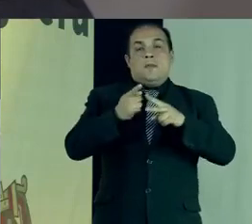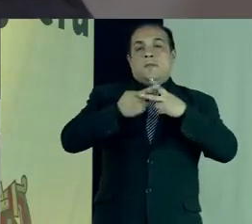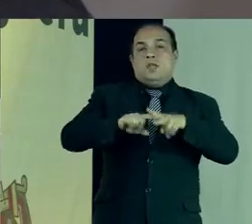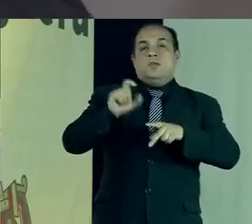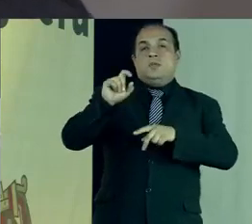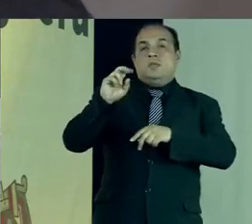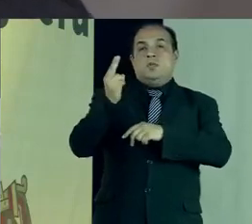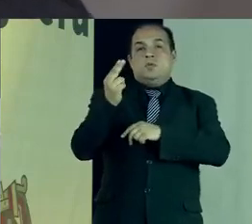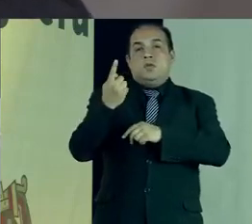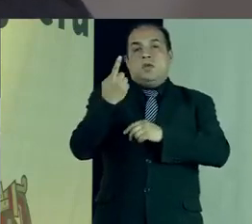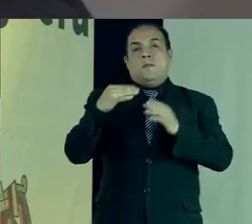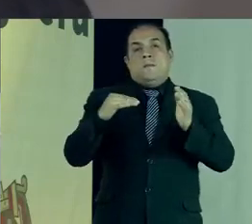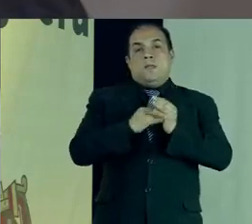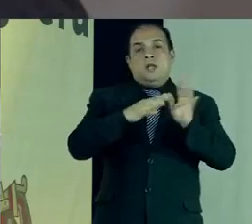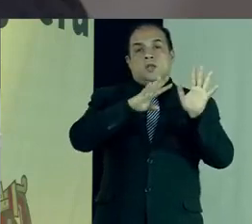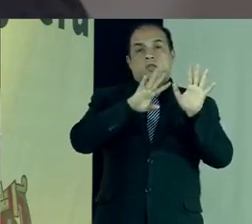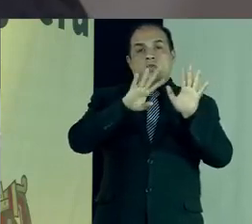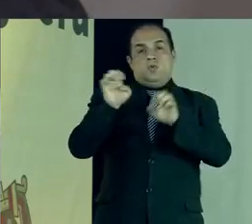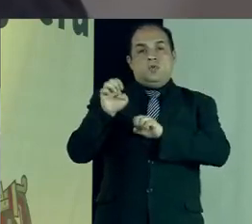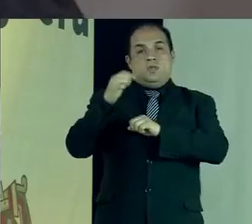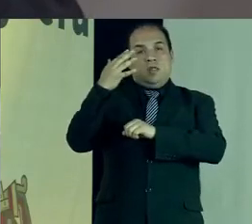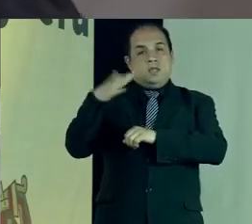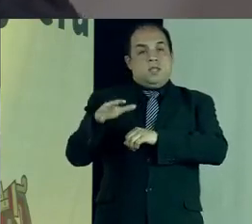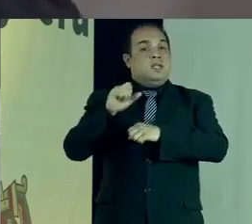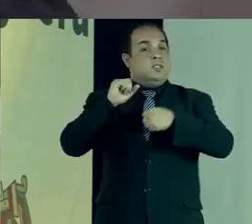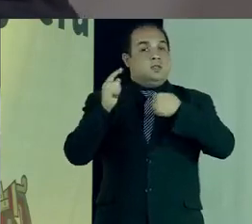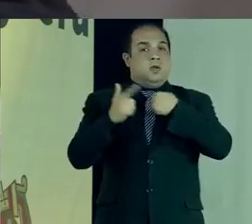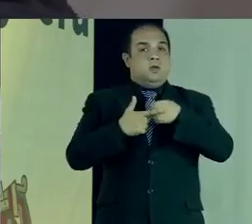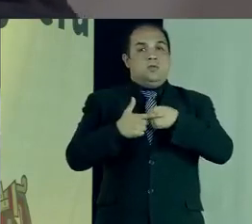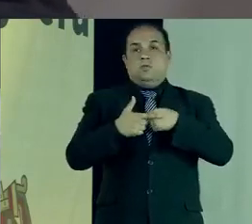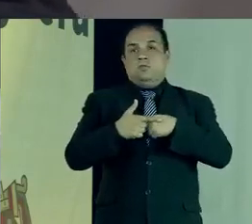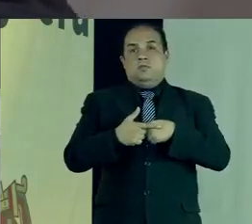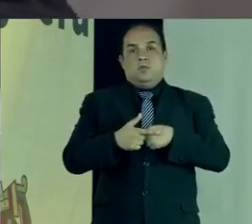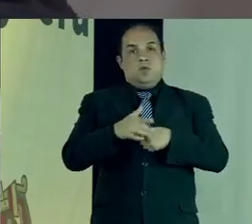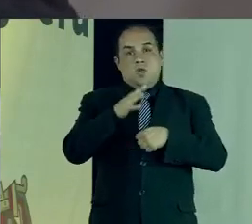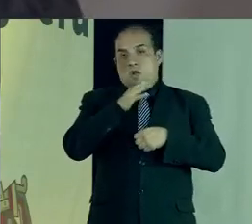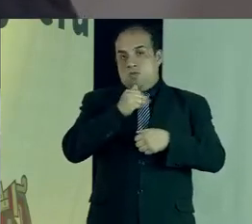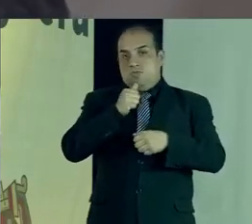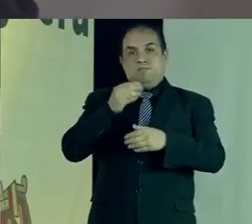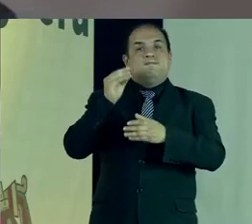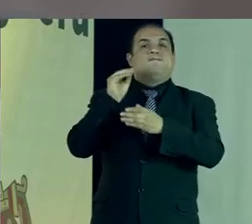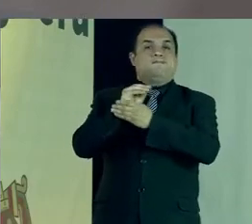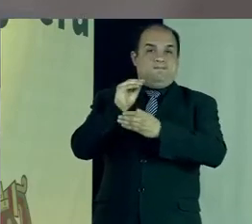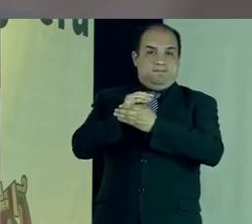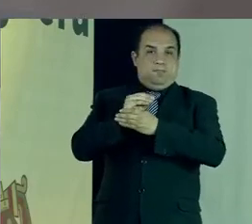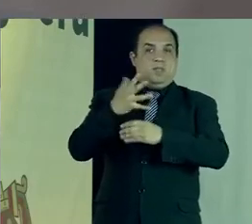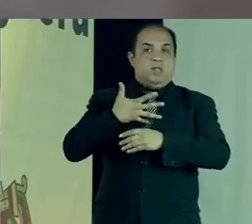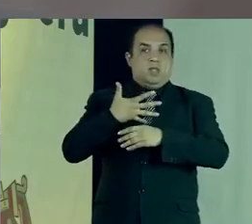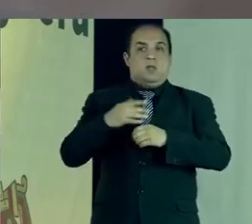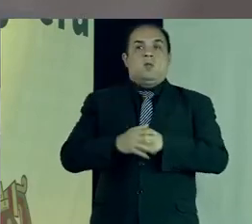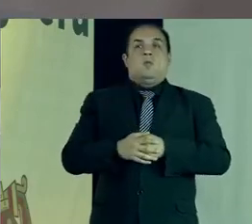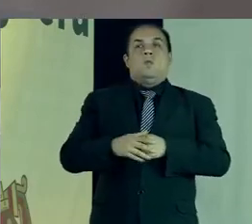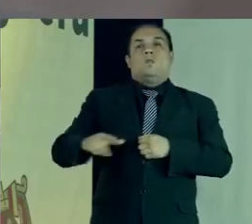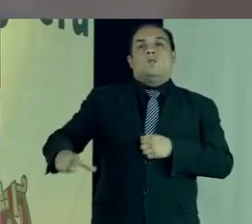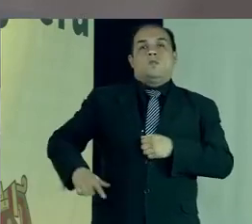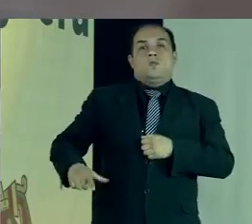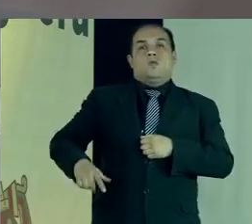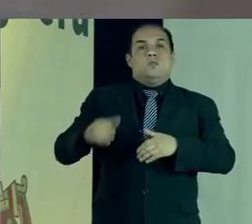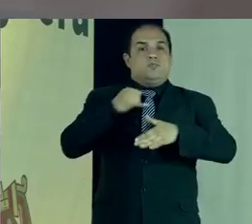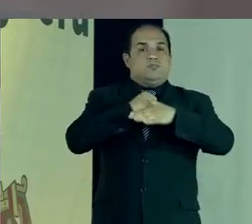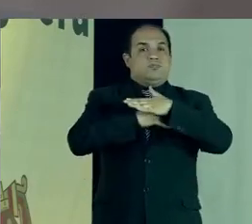de 1910 es algo que no puede pasar desapercibido tener un estado nacional